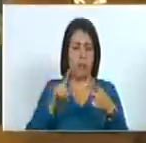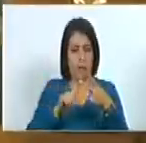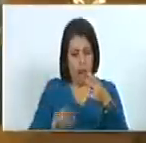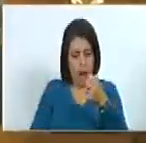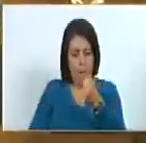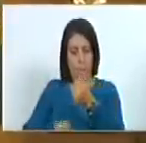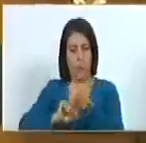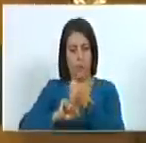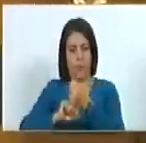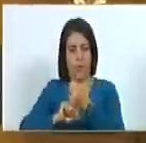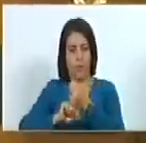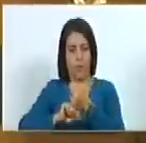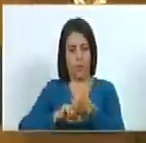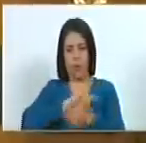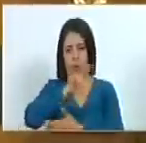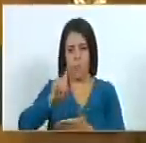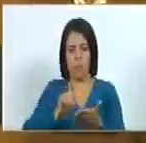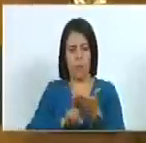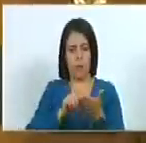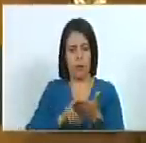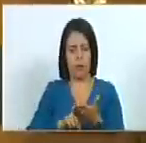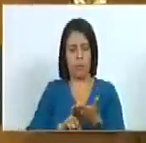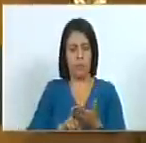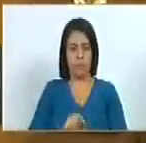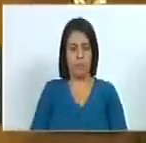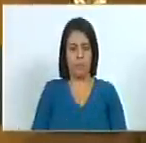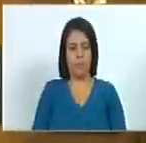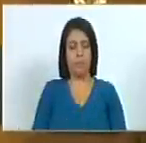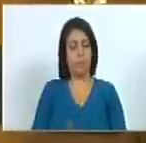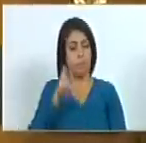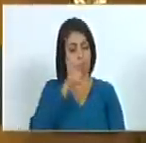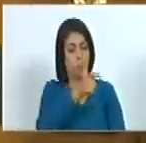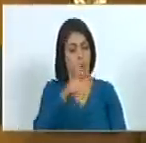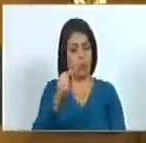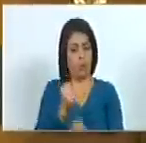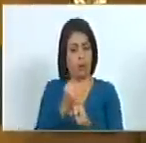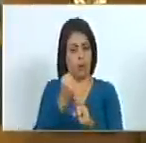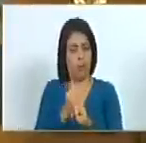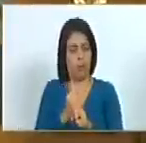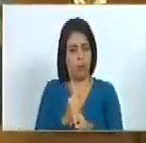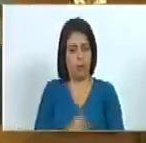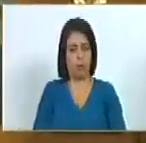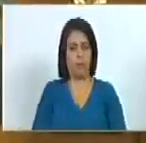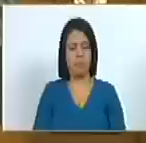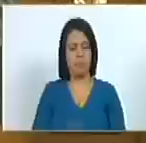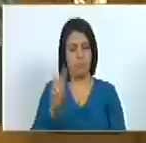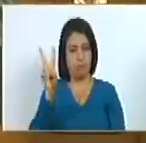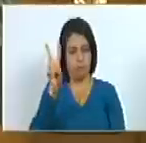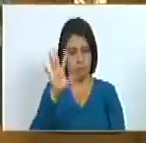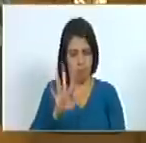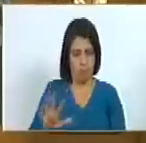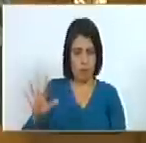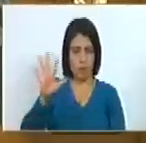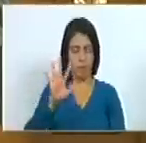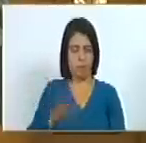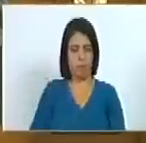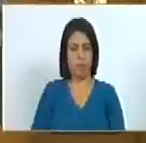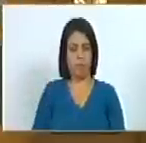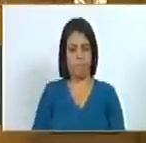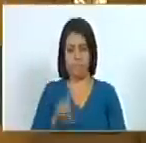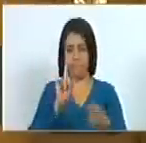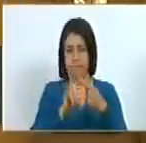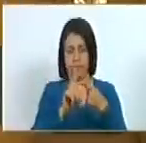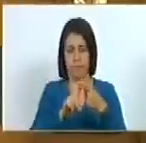apoyo pleno, total, absoluto del pueblo trabajador venezolano. Número